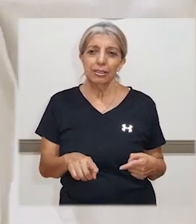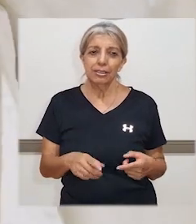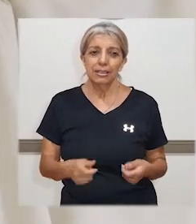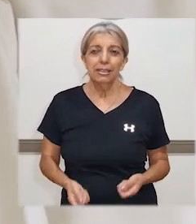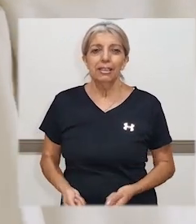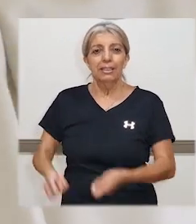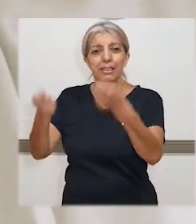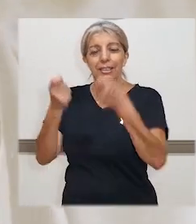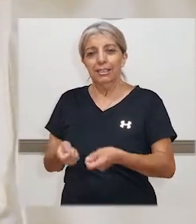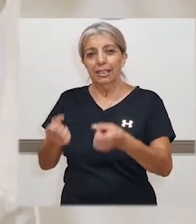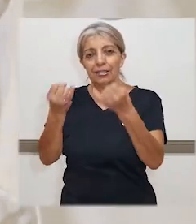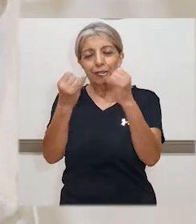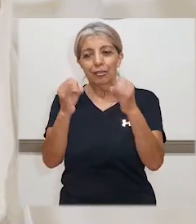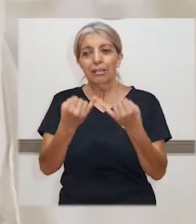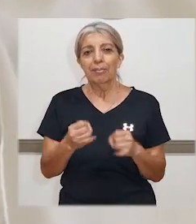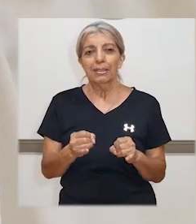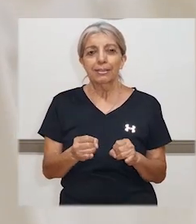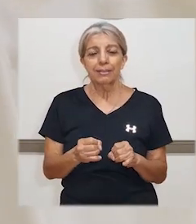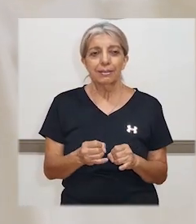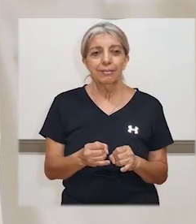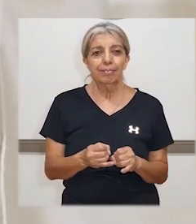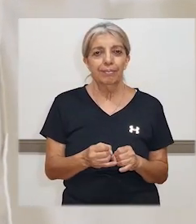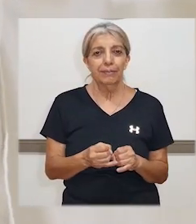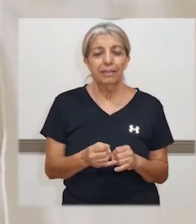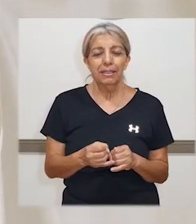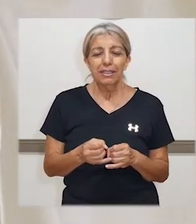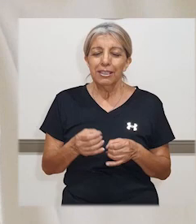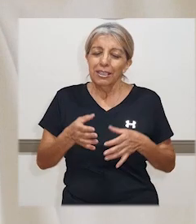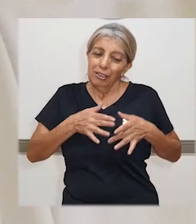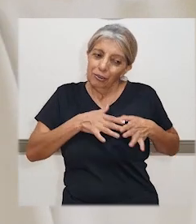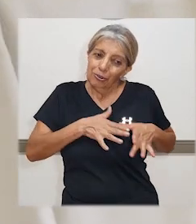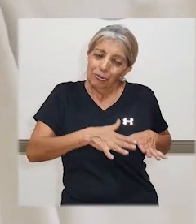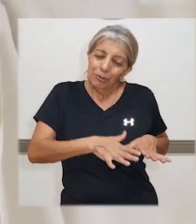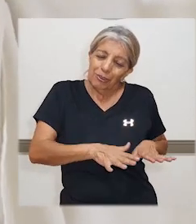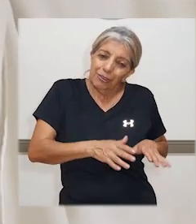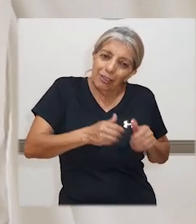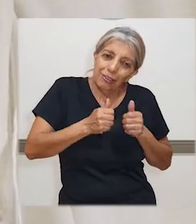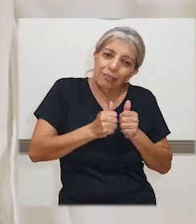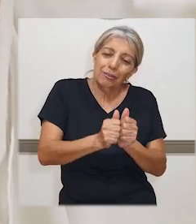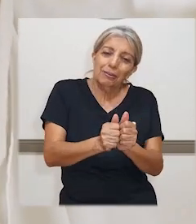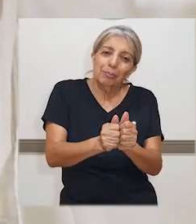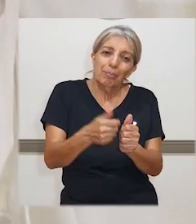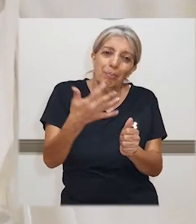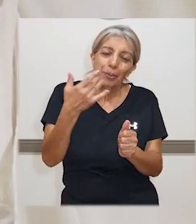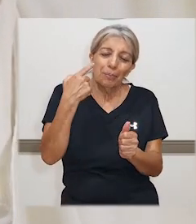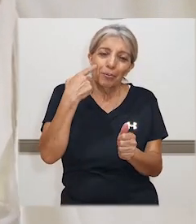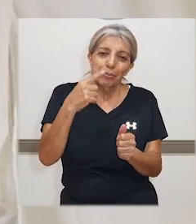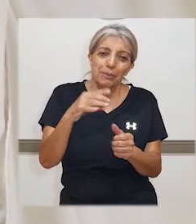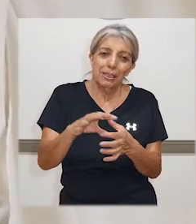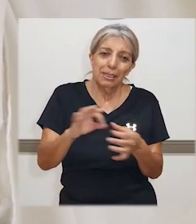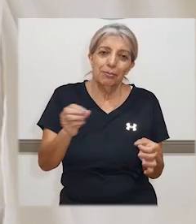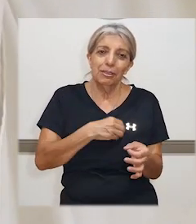y concédenos la paz en nuestros días, para que, ayudados por tu misericordia, vivamos siempre libres de